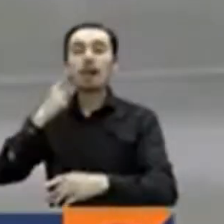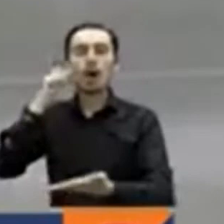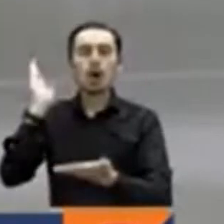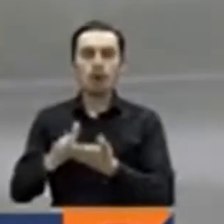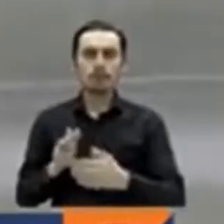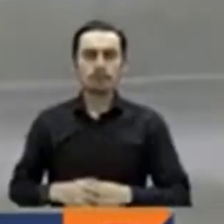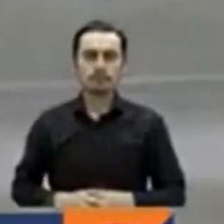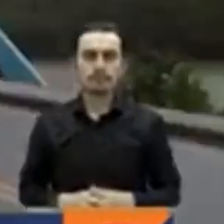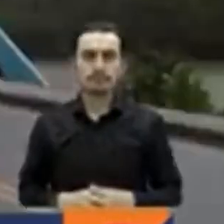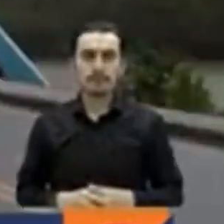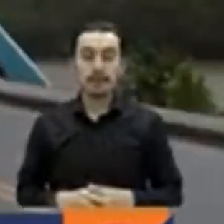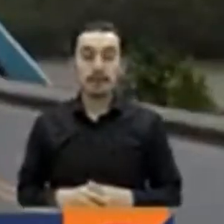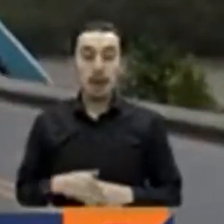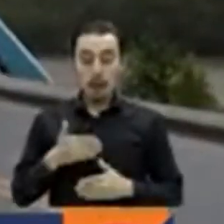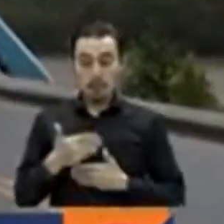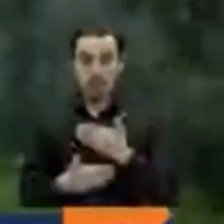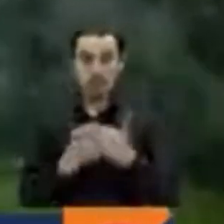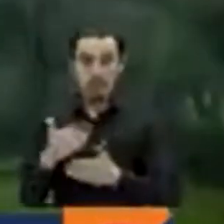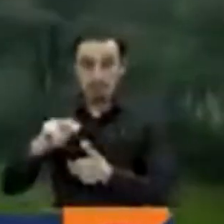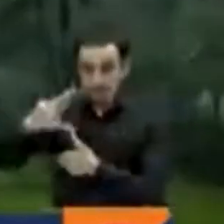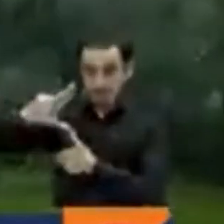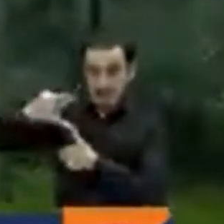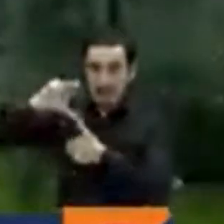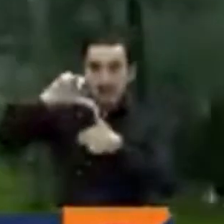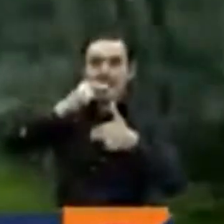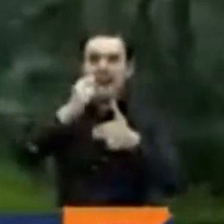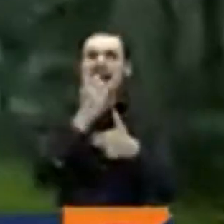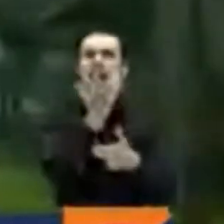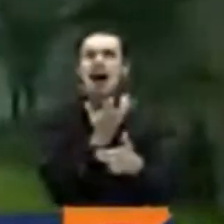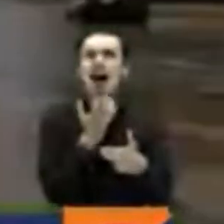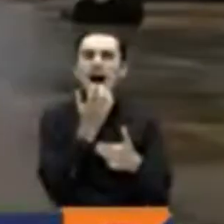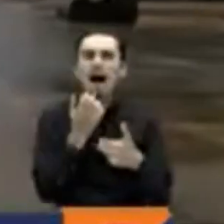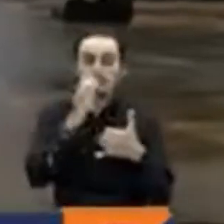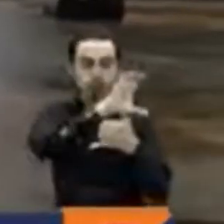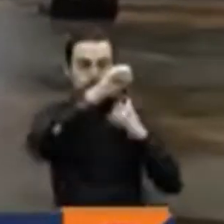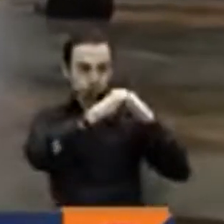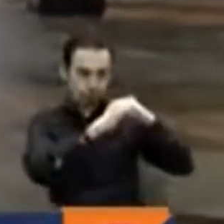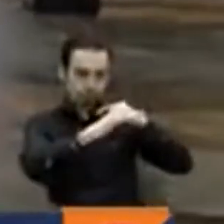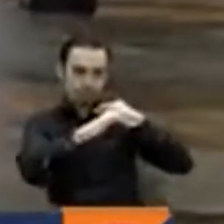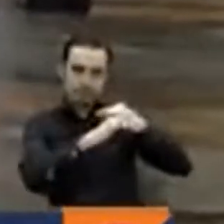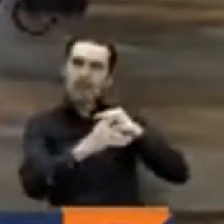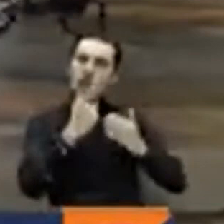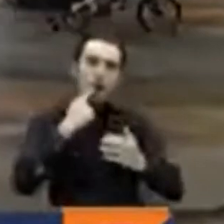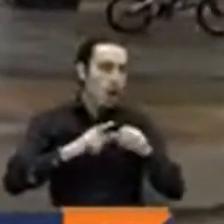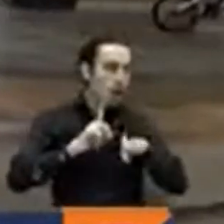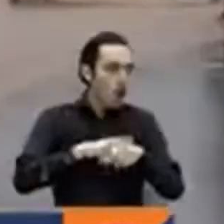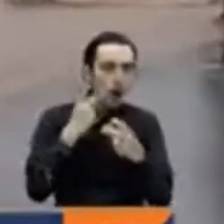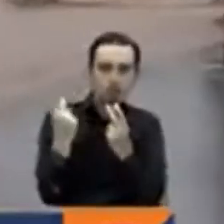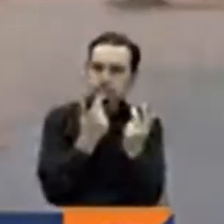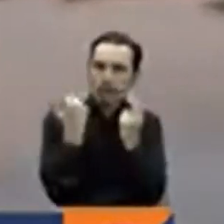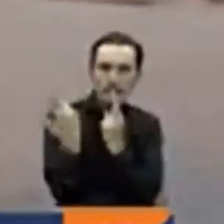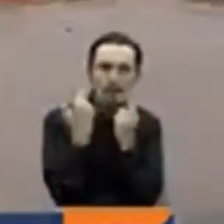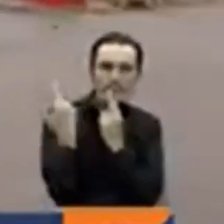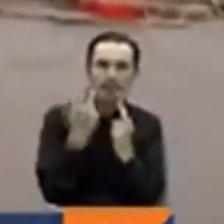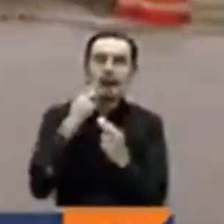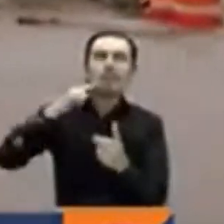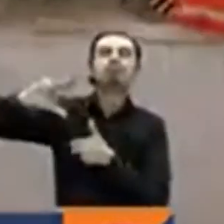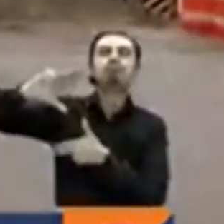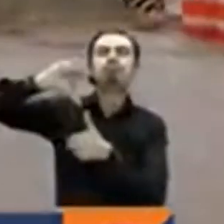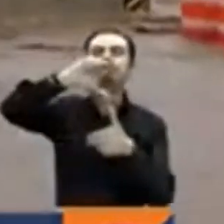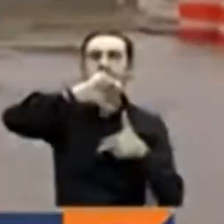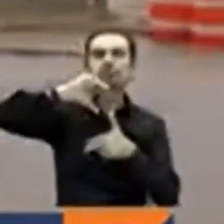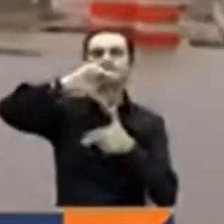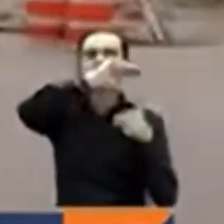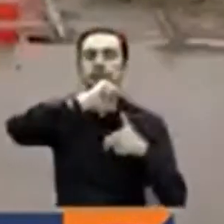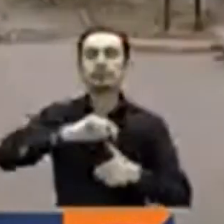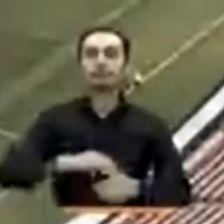calentamiento de la superficie de los océanos, expertos atribuyen que se incremente la recurrencia con más fuerza de viento y lluvias de estos huracanes por el